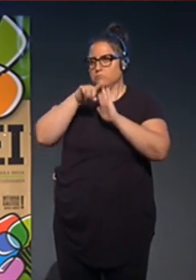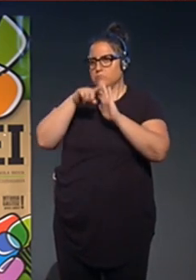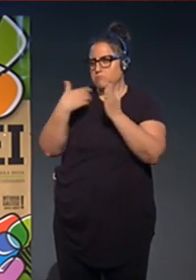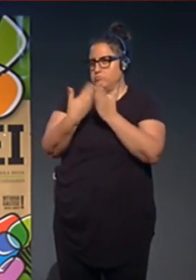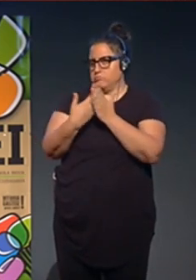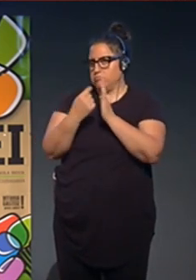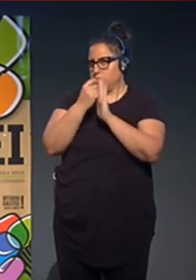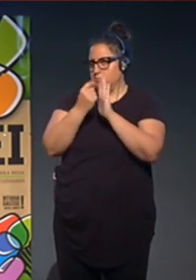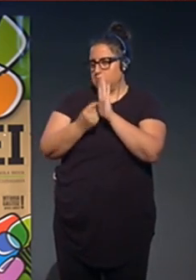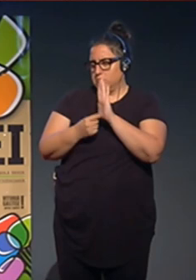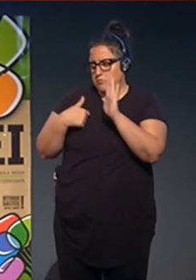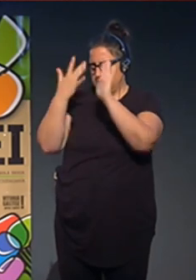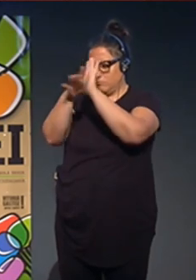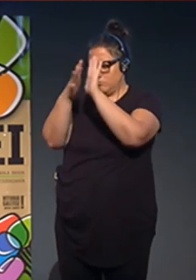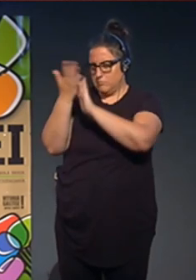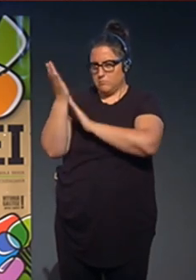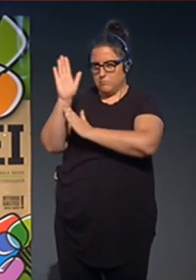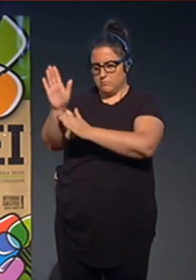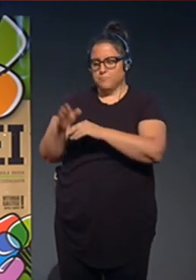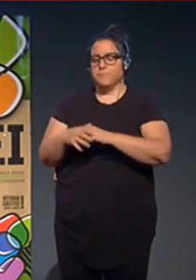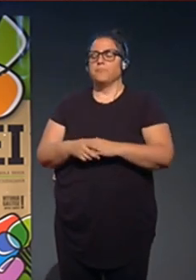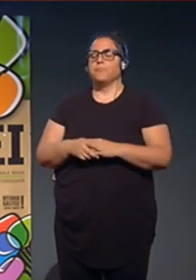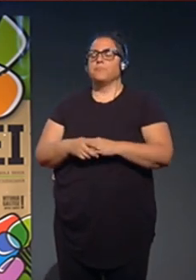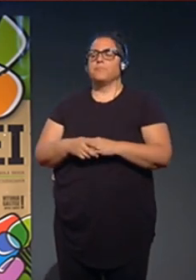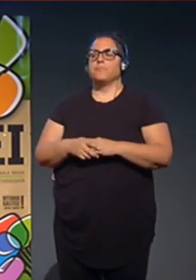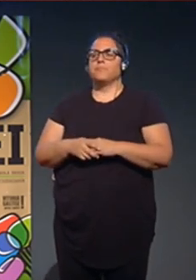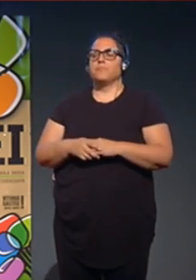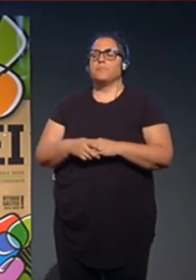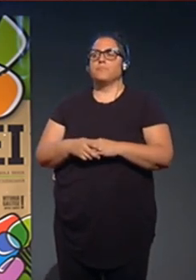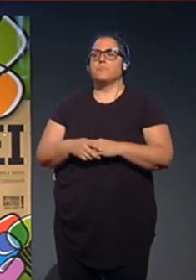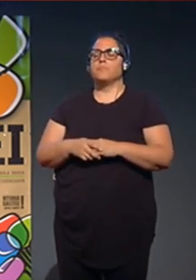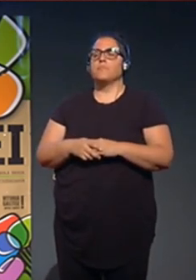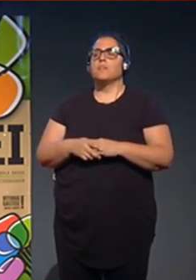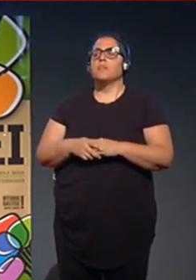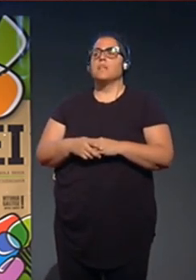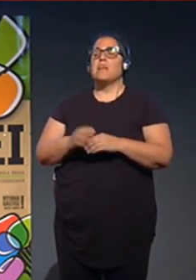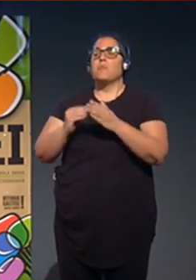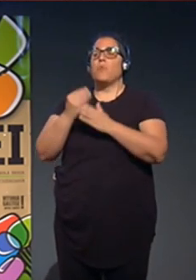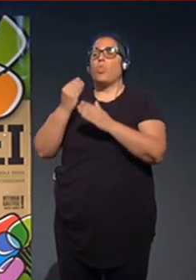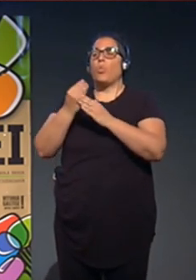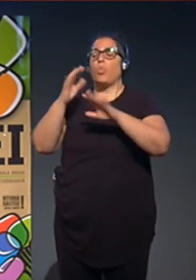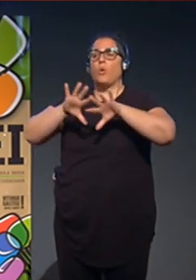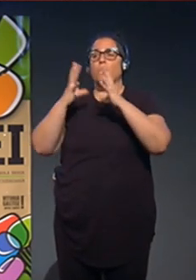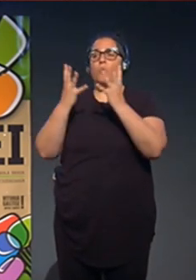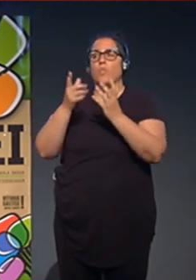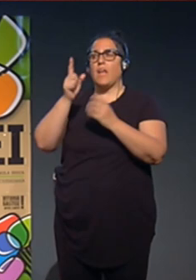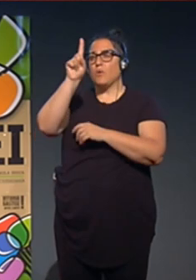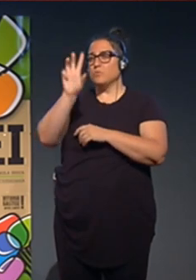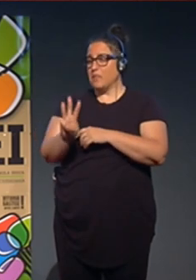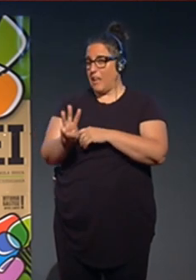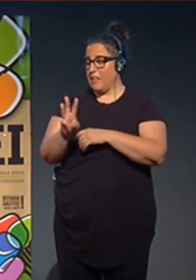guiaros necesariamente aquí pues mira un tercio de esa producción mundial 300 millones de